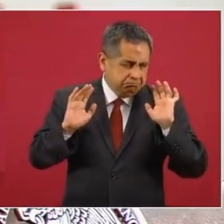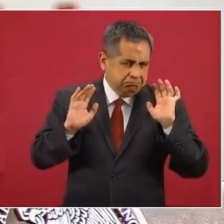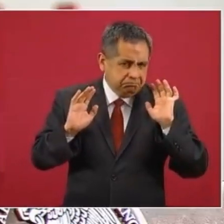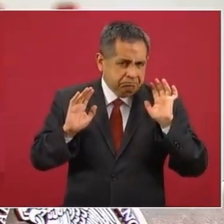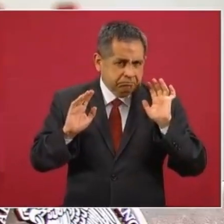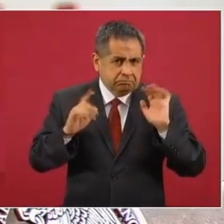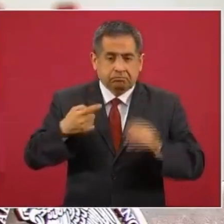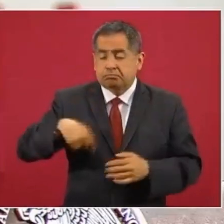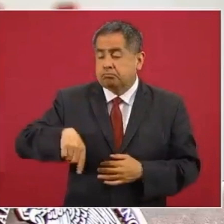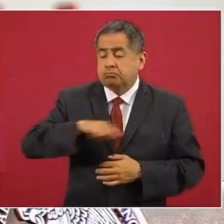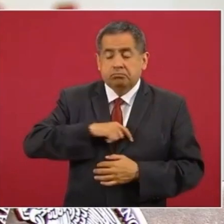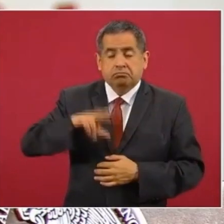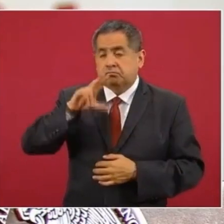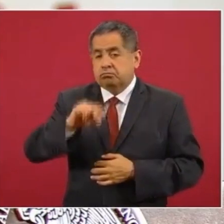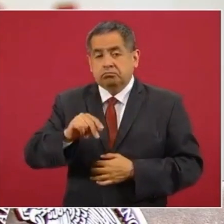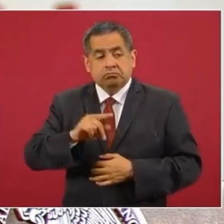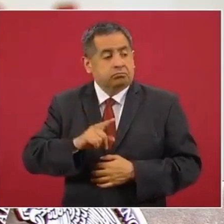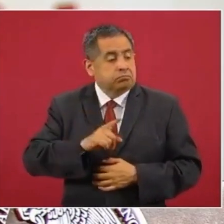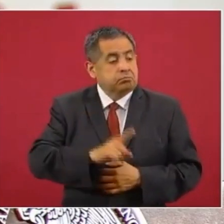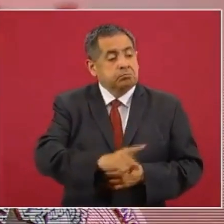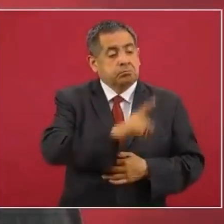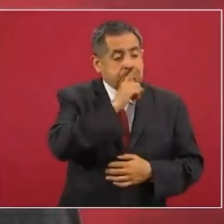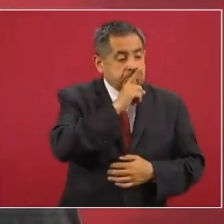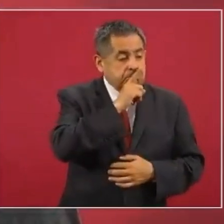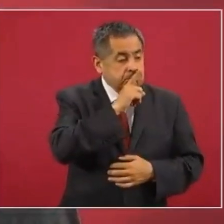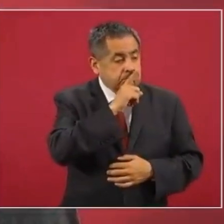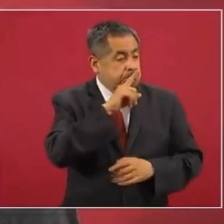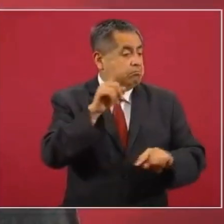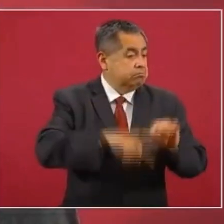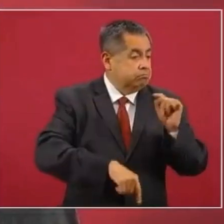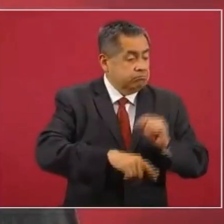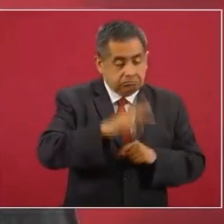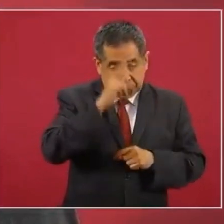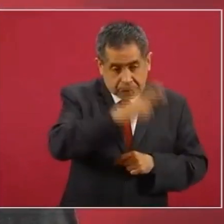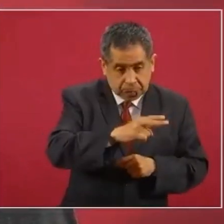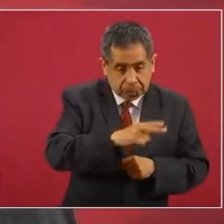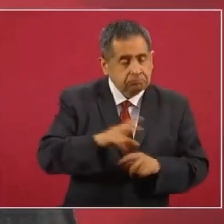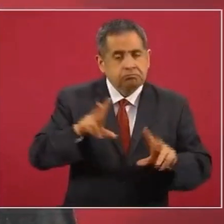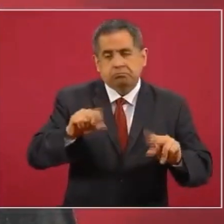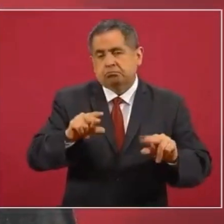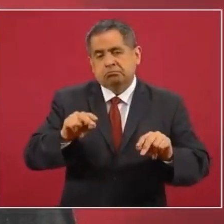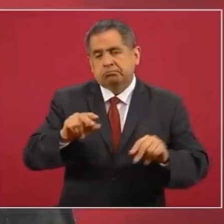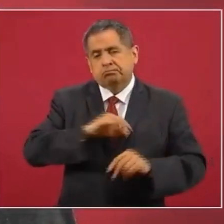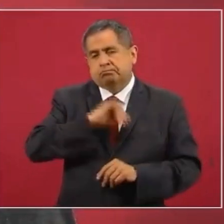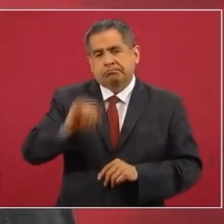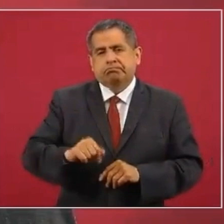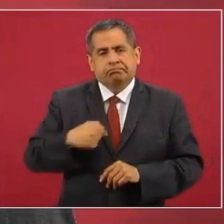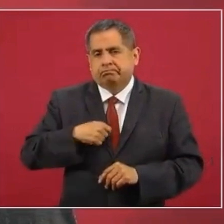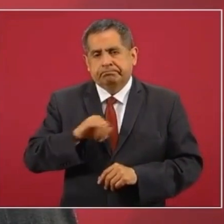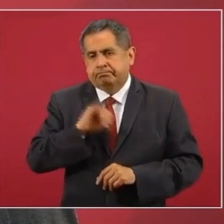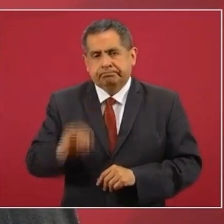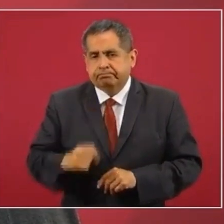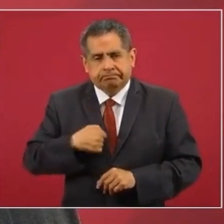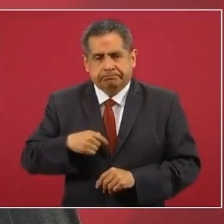pero nosotros nunca vamos a censurar a nadie.